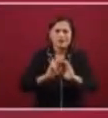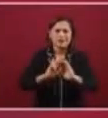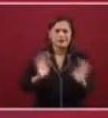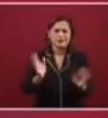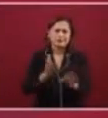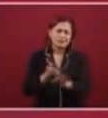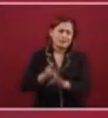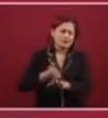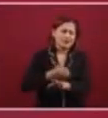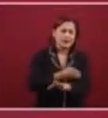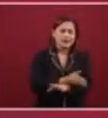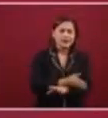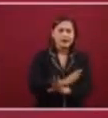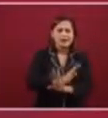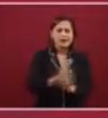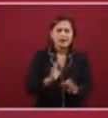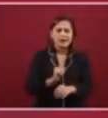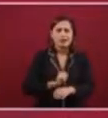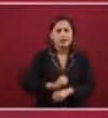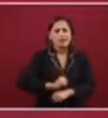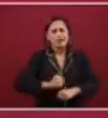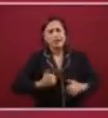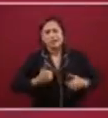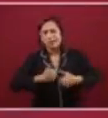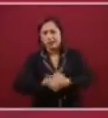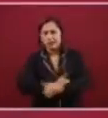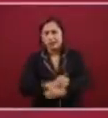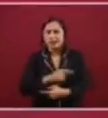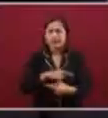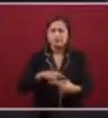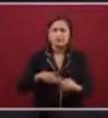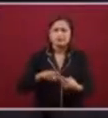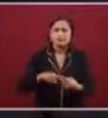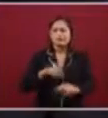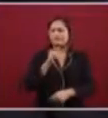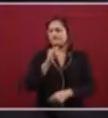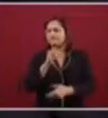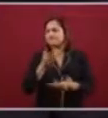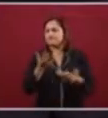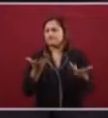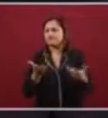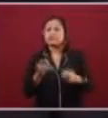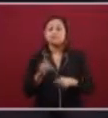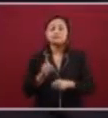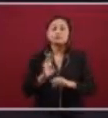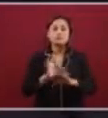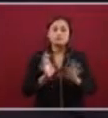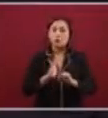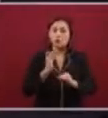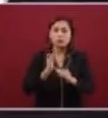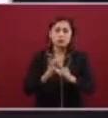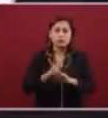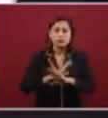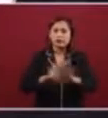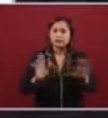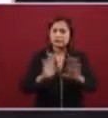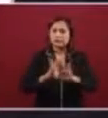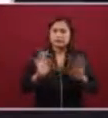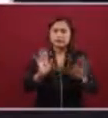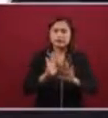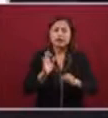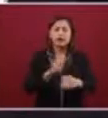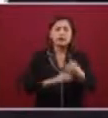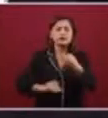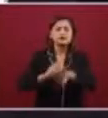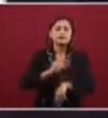prepotencia, el influyentismo. Que todos ayudemos para vivir en un auténtico, en